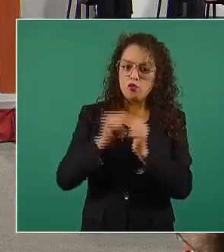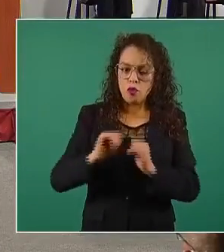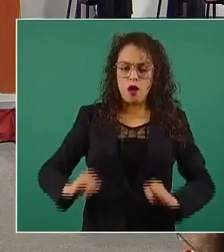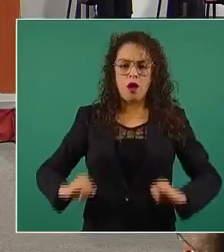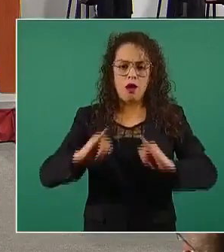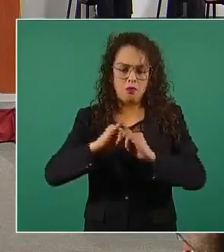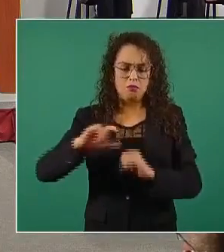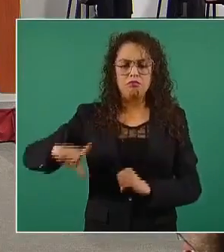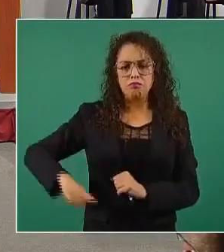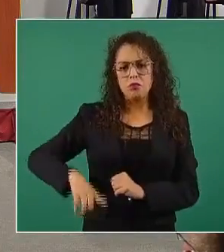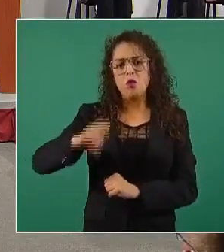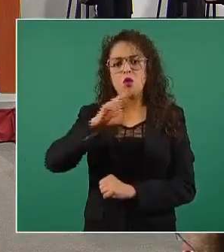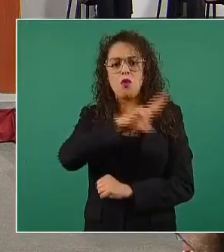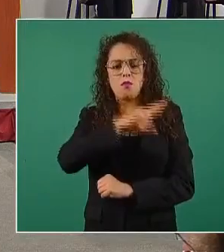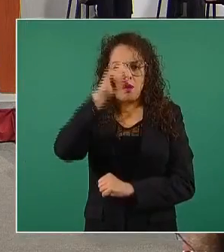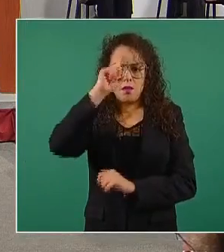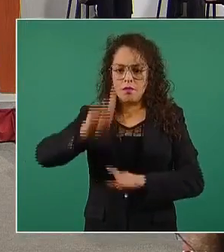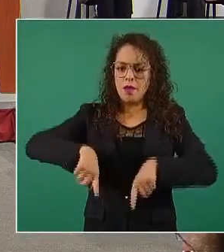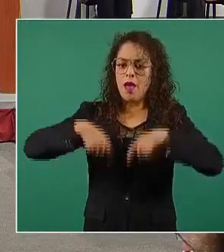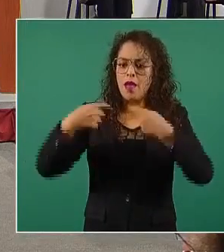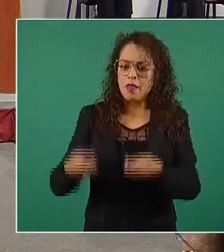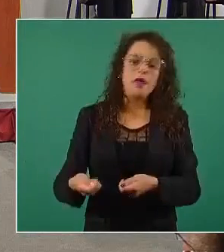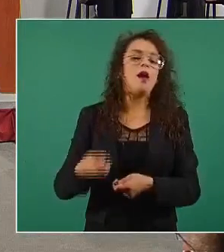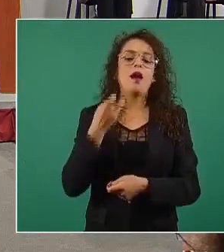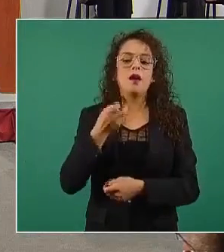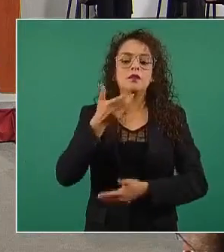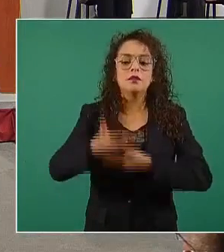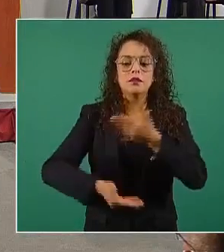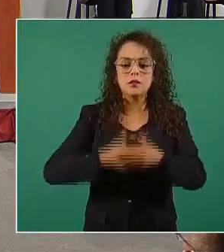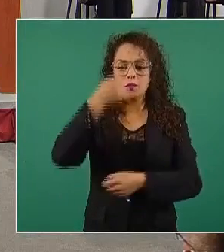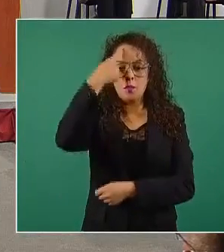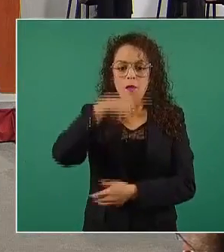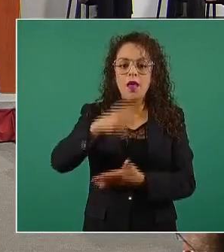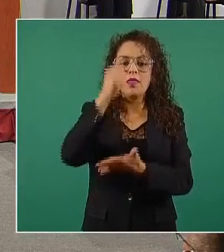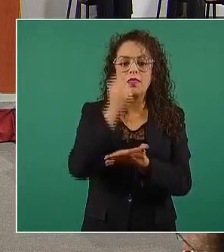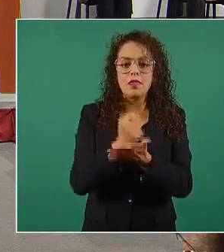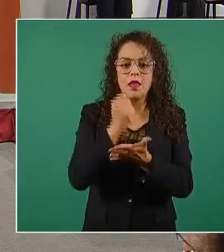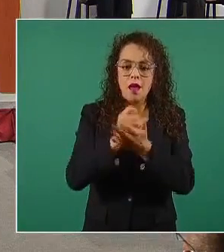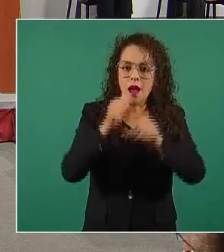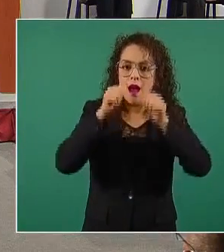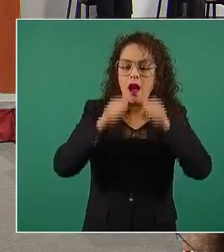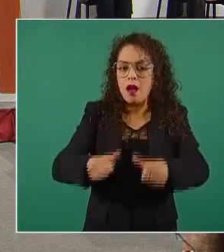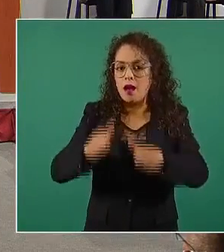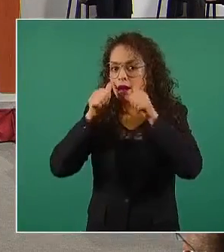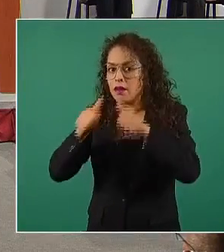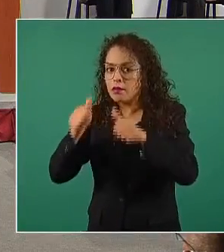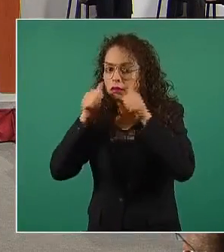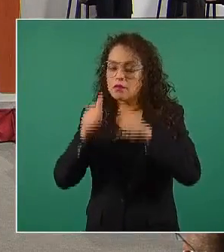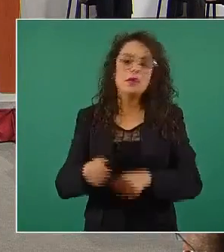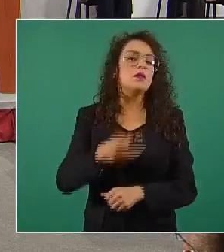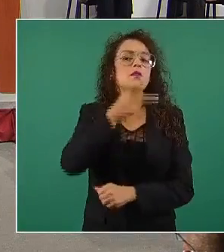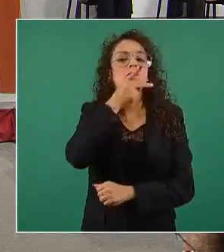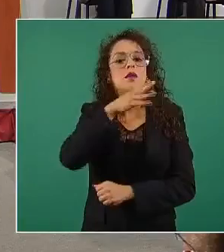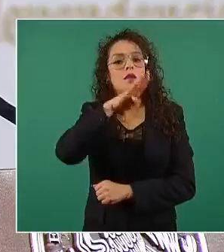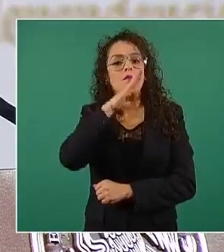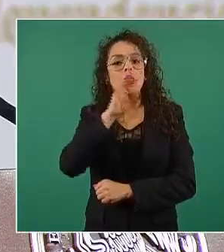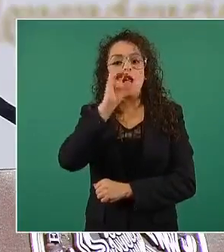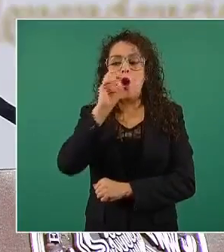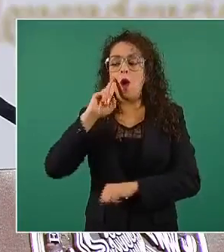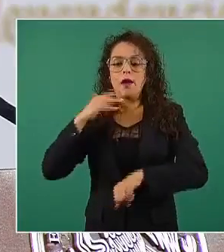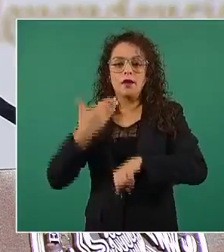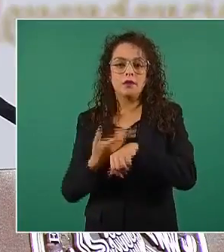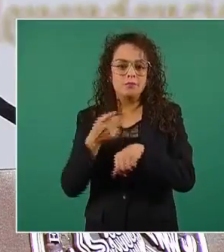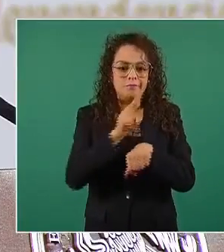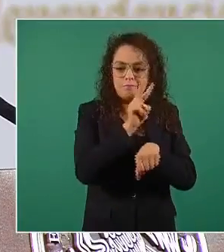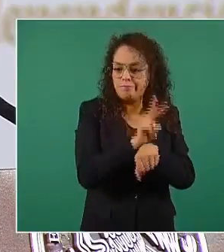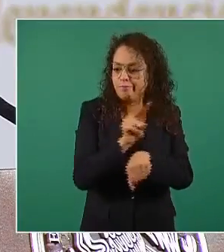privadas para el otorgamiento de los servicios de rehabilitación. La madre, el padre o el tutor de la niña o